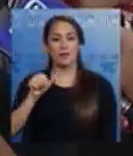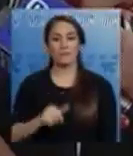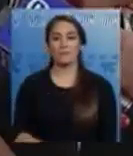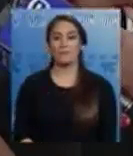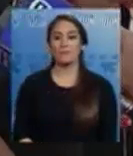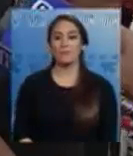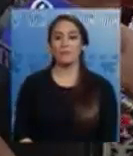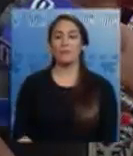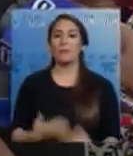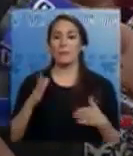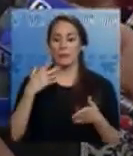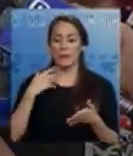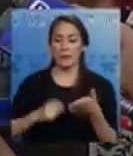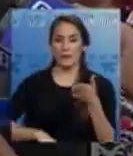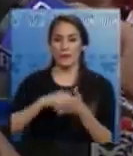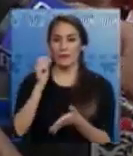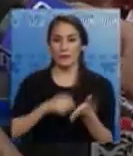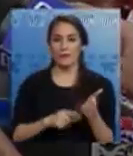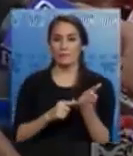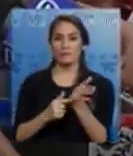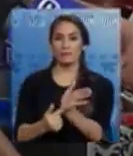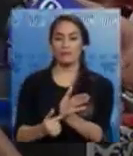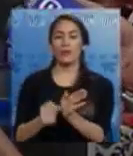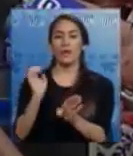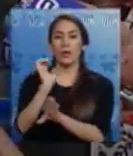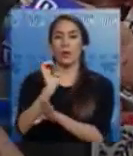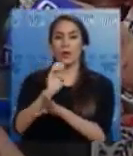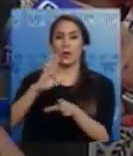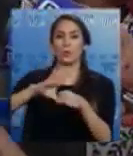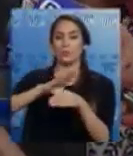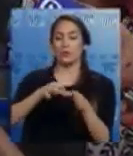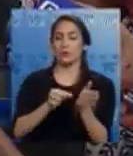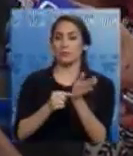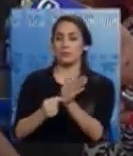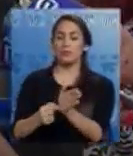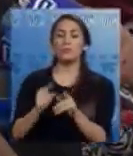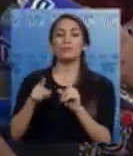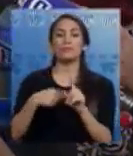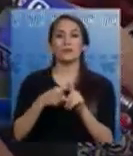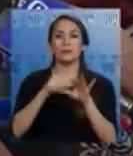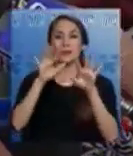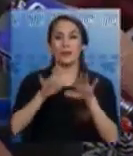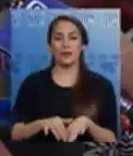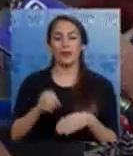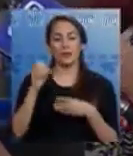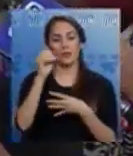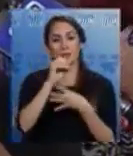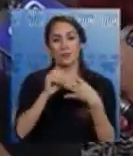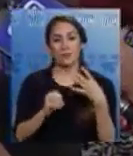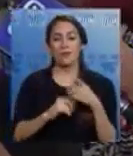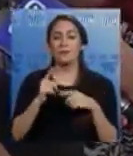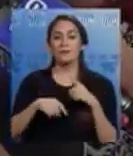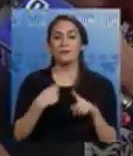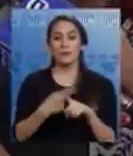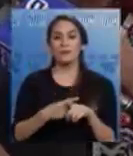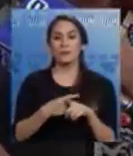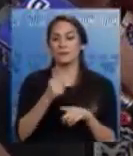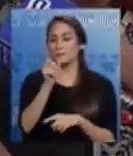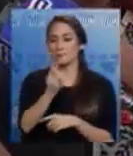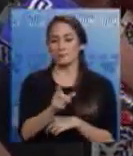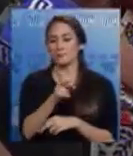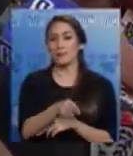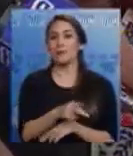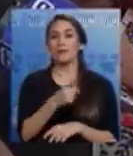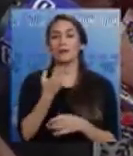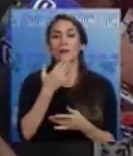la comunicación notificando al Canciller de la República, al Secretario de Educación Superior y al Presidente del Consejo, que son la misma persona, en